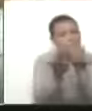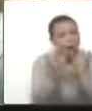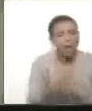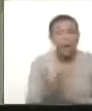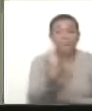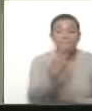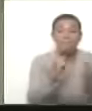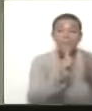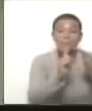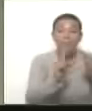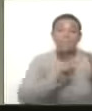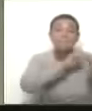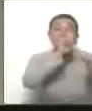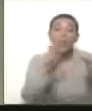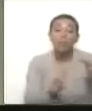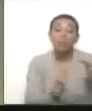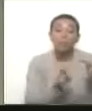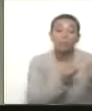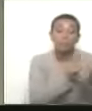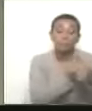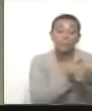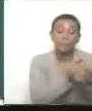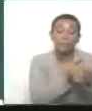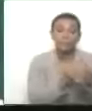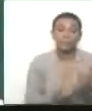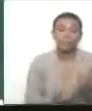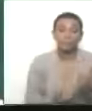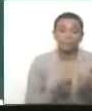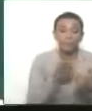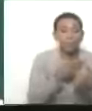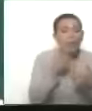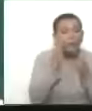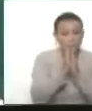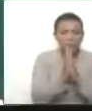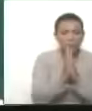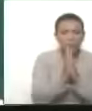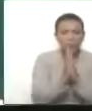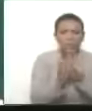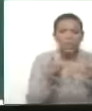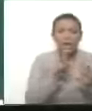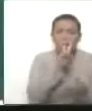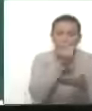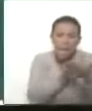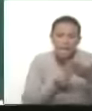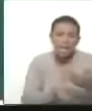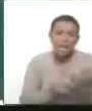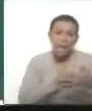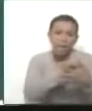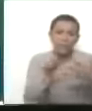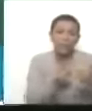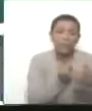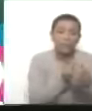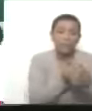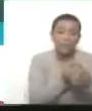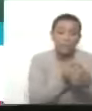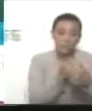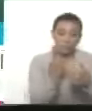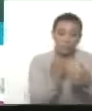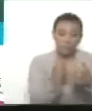primera pregunta atención atención un segundo atención para leerle las cinco preguntas primera